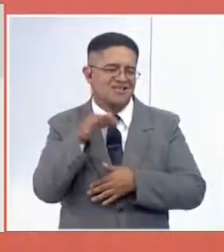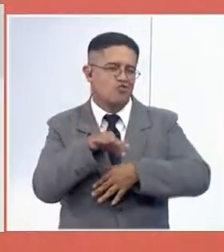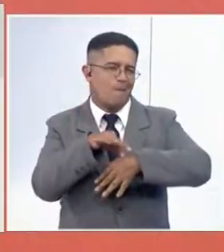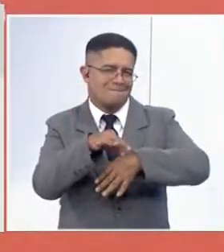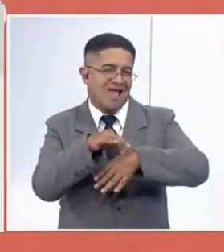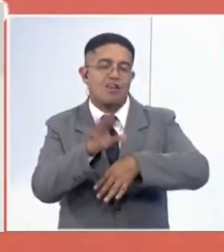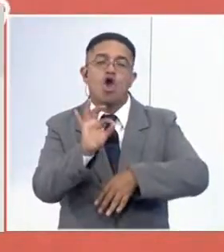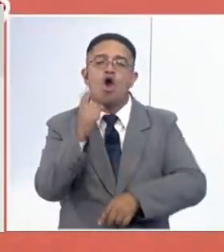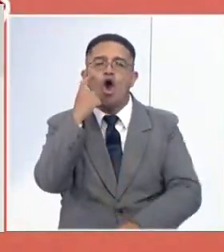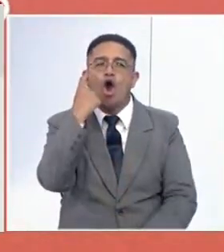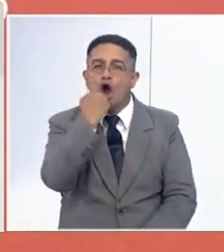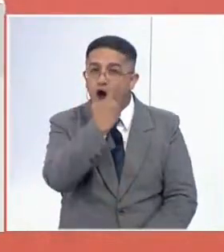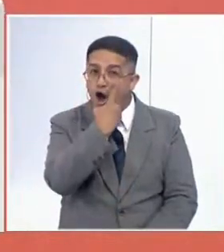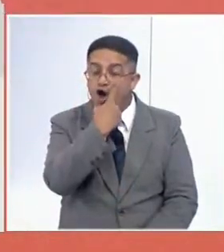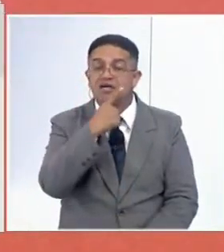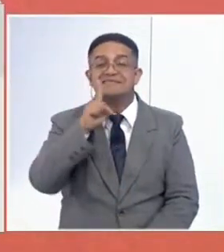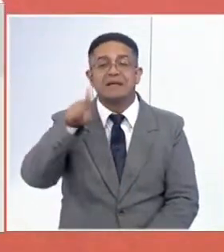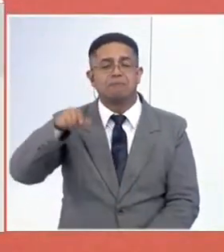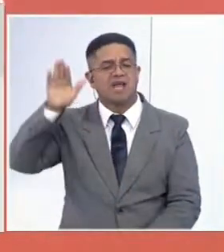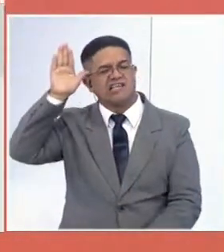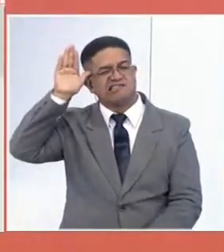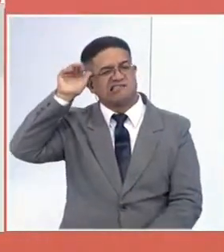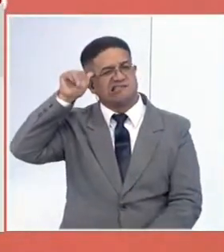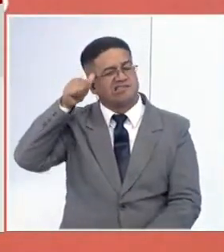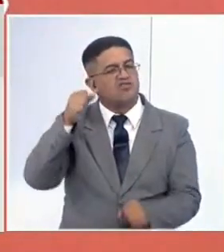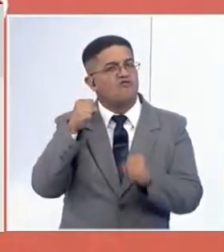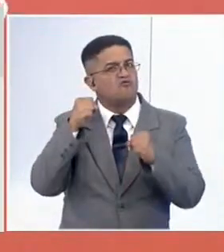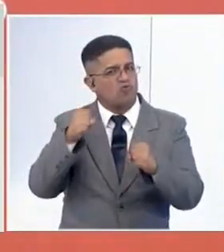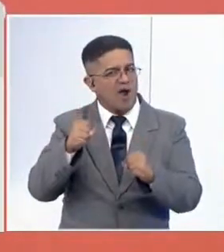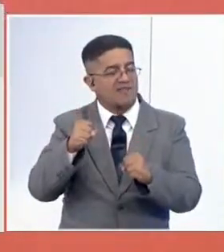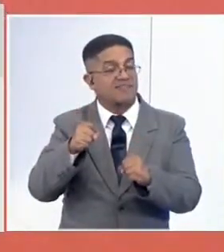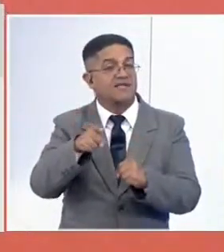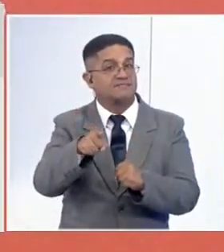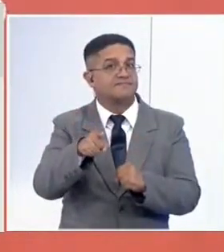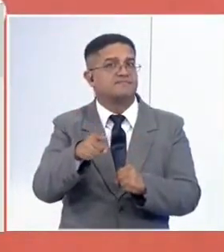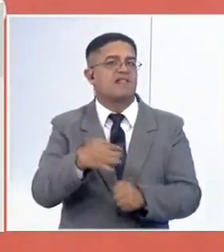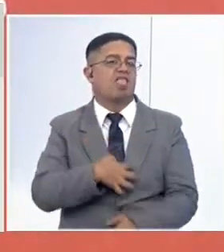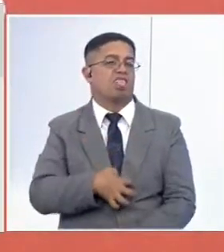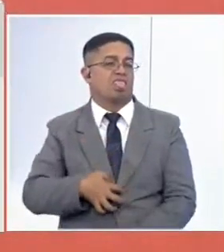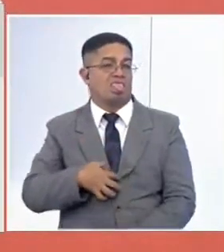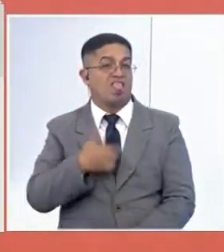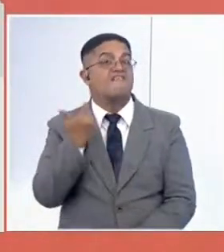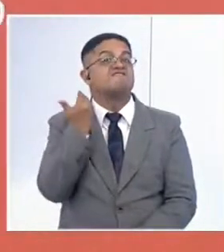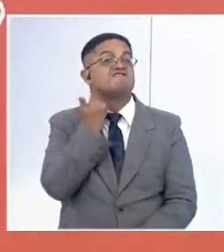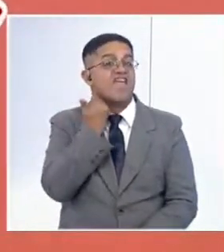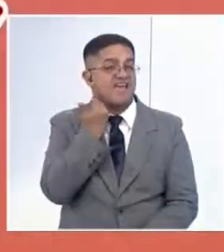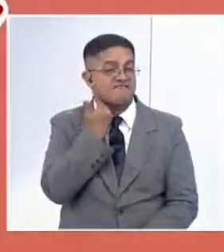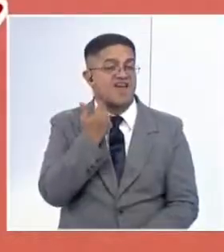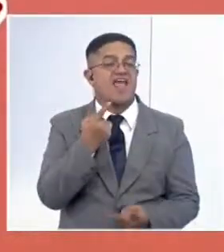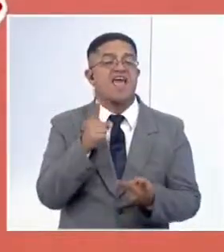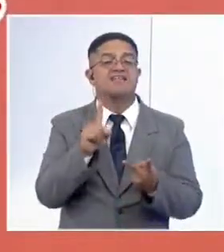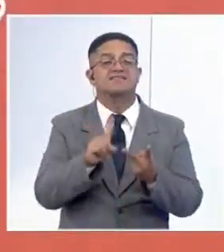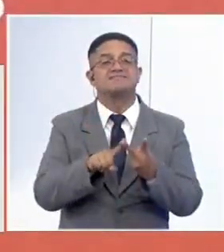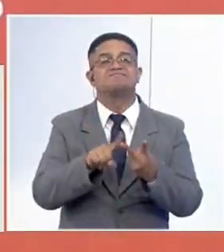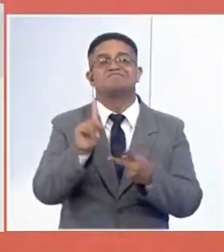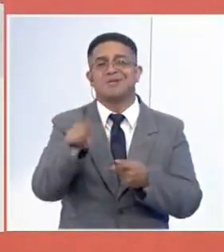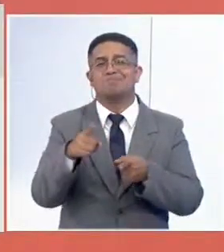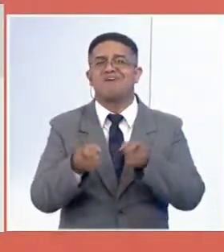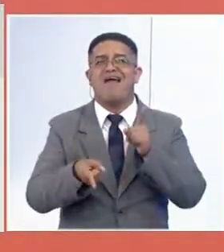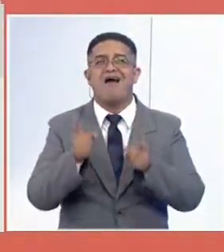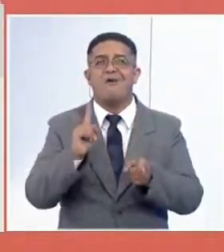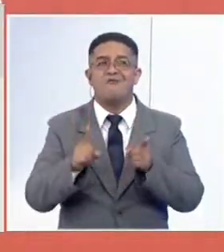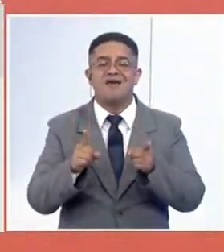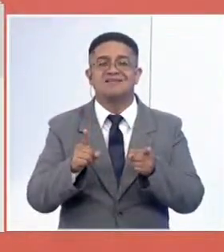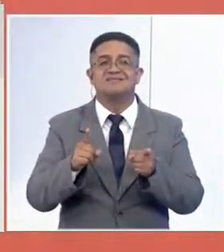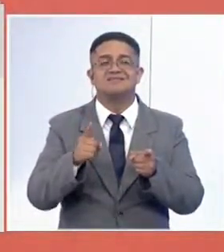piel, ojos y una orina oscura. Provocará malestar general, como fiebre, escalofríos y en ocasiones produce